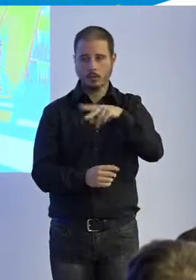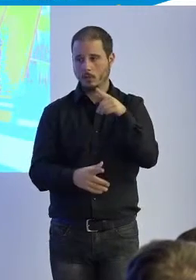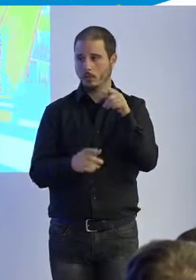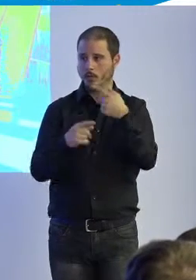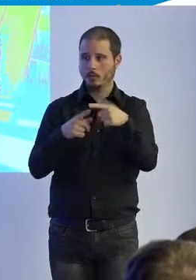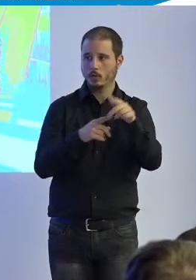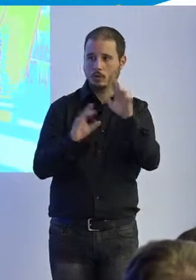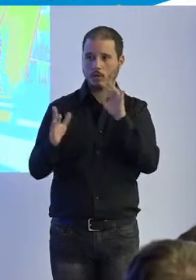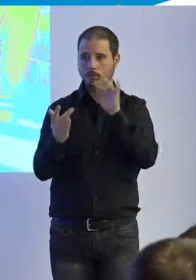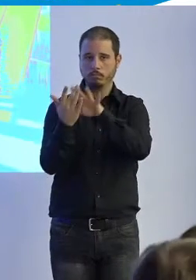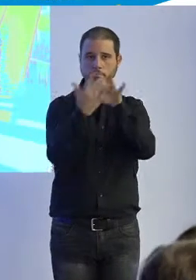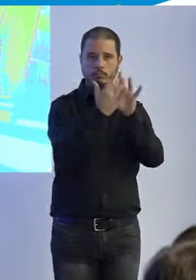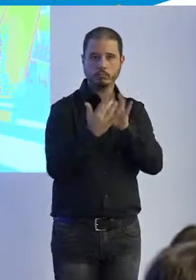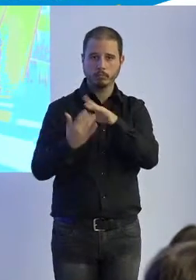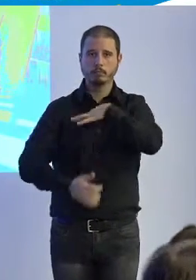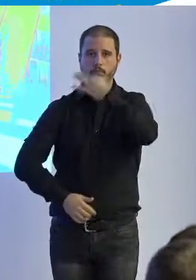estar interactuando.